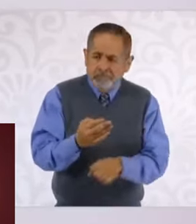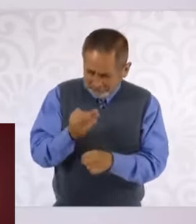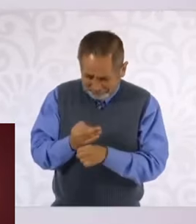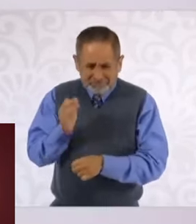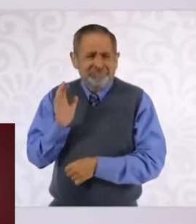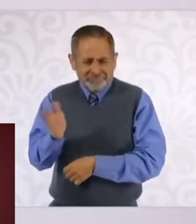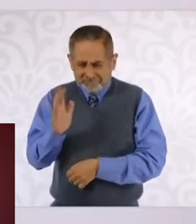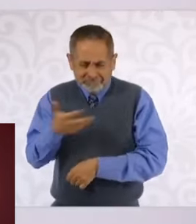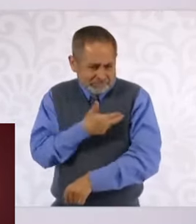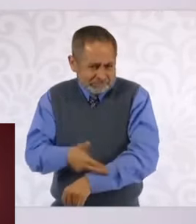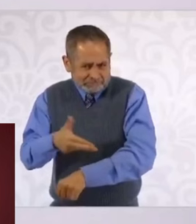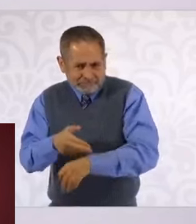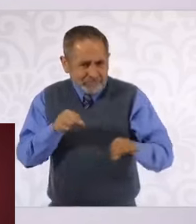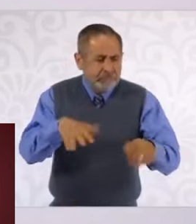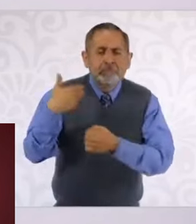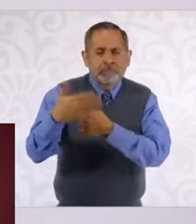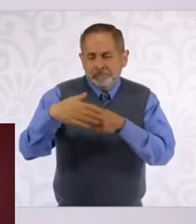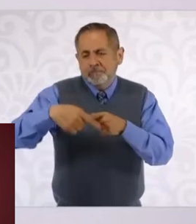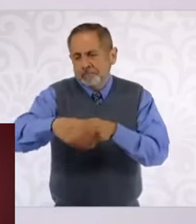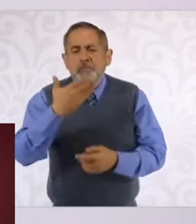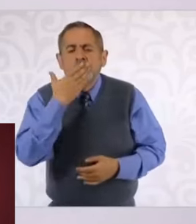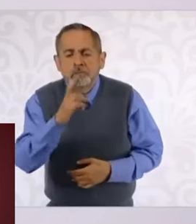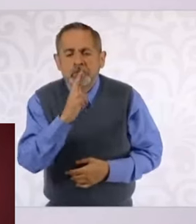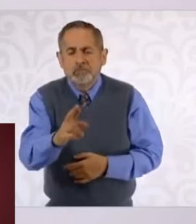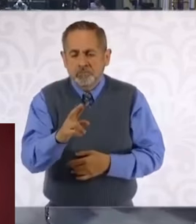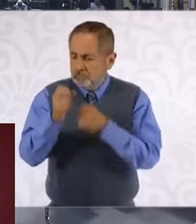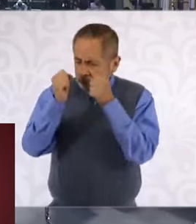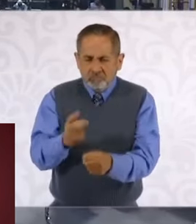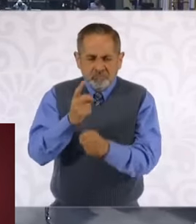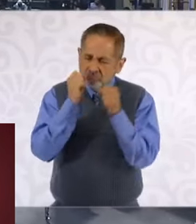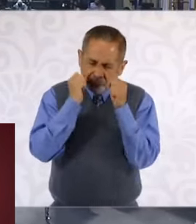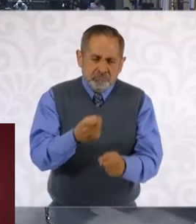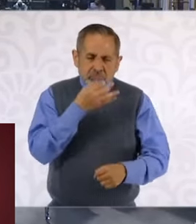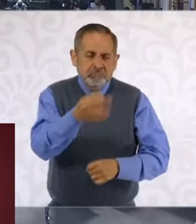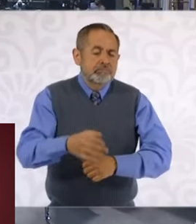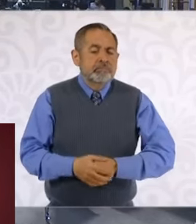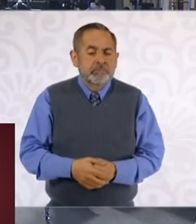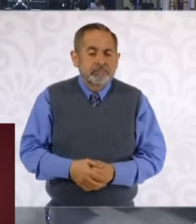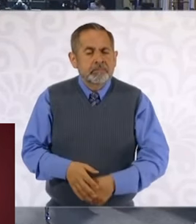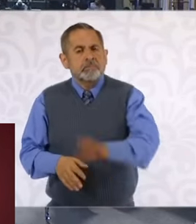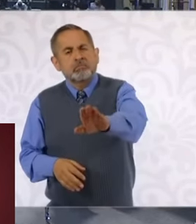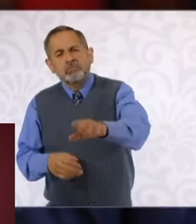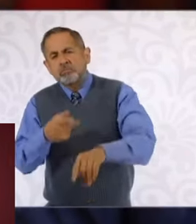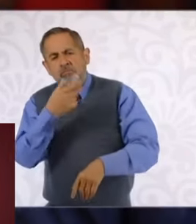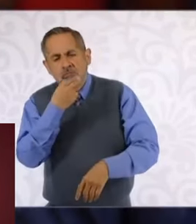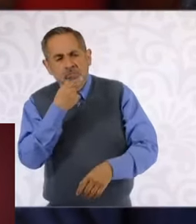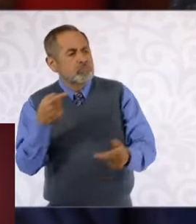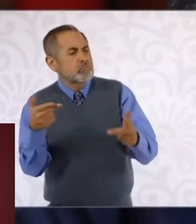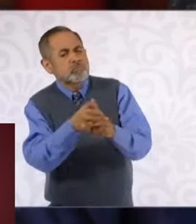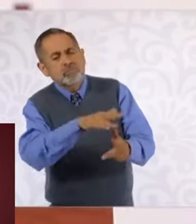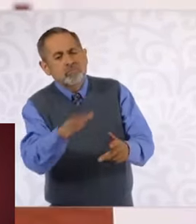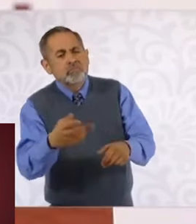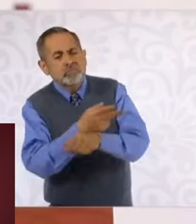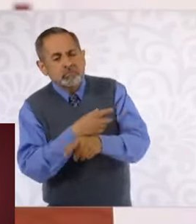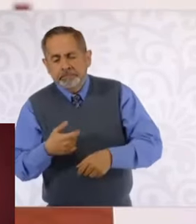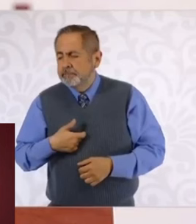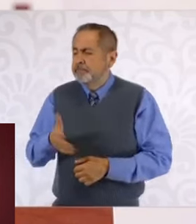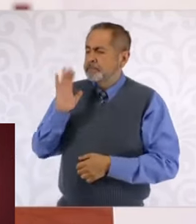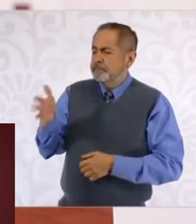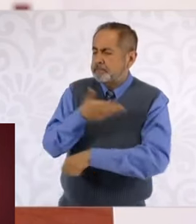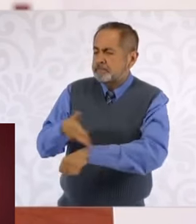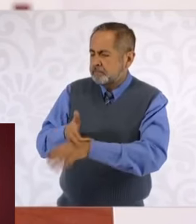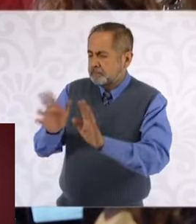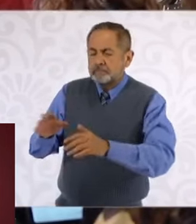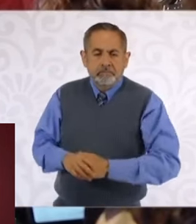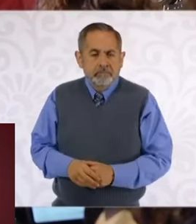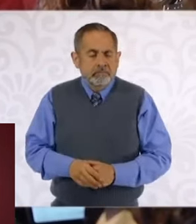su trabajo y va a dar resultados la estrategia de seguridad. Sobre el caso del asesinato del alcalde de Chilpancingo. Ya está dando resultados.